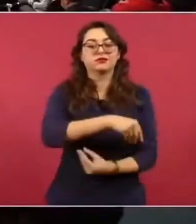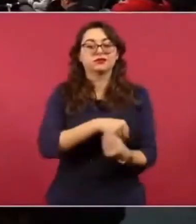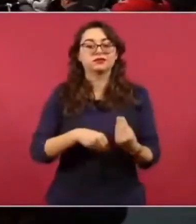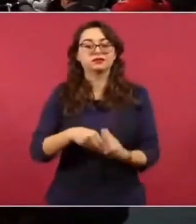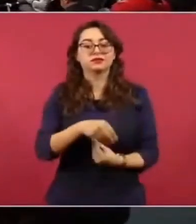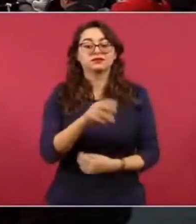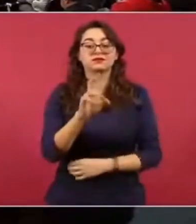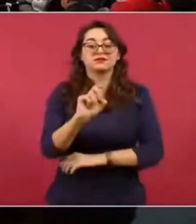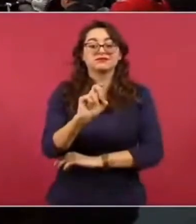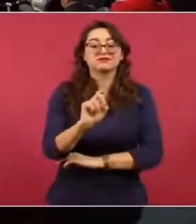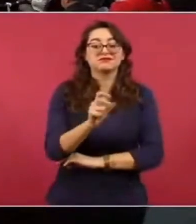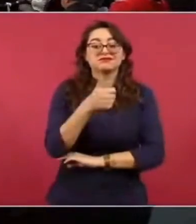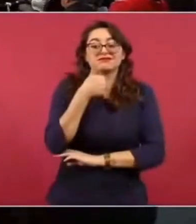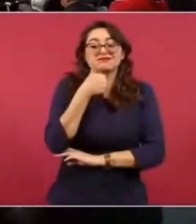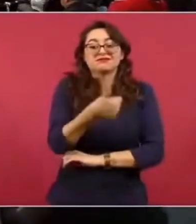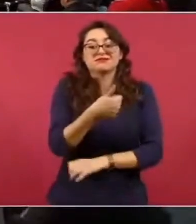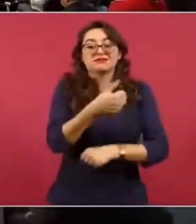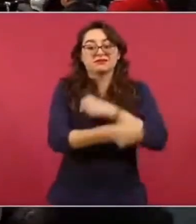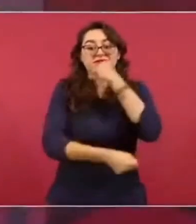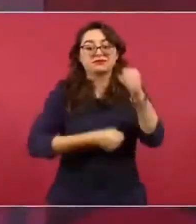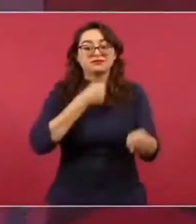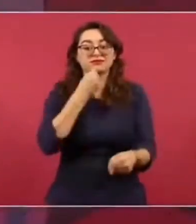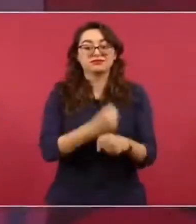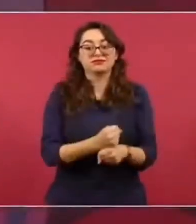aplicada 36 años.